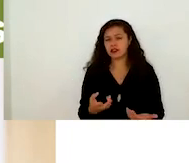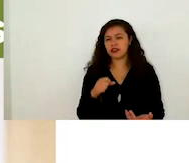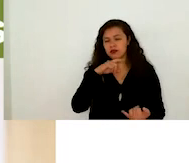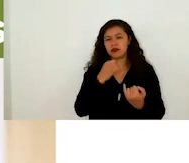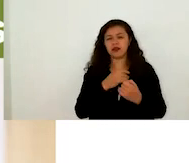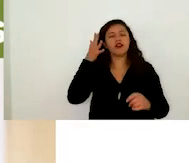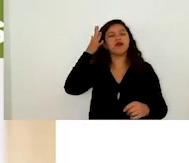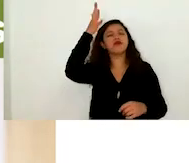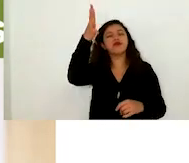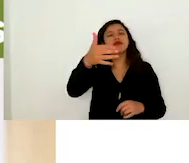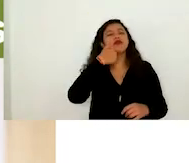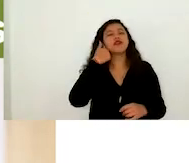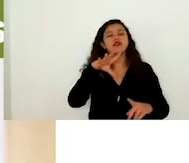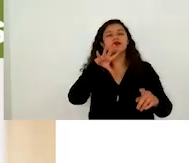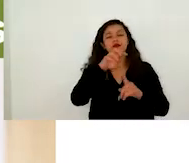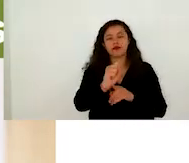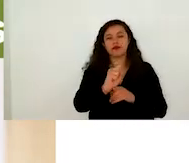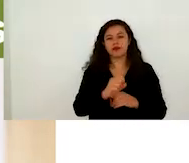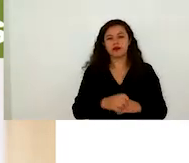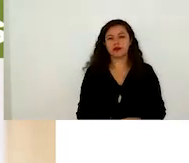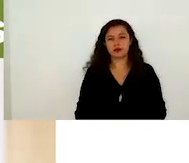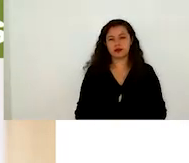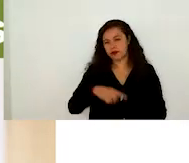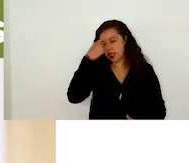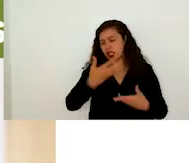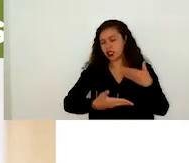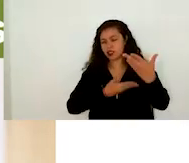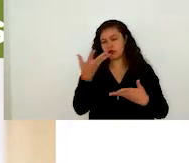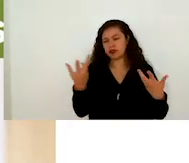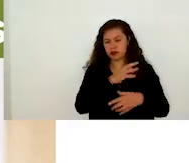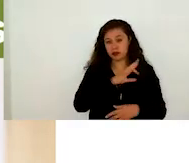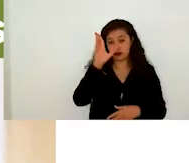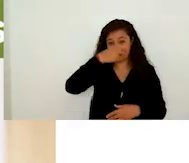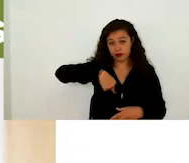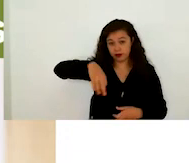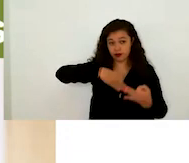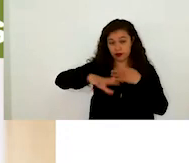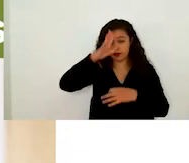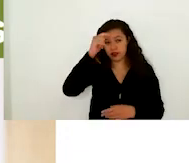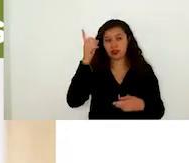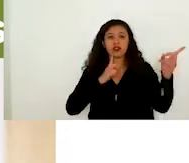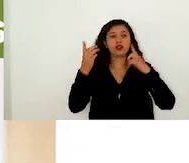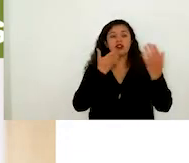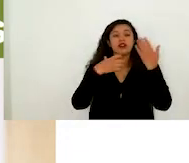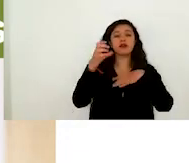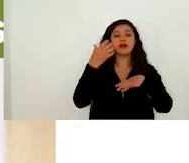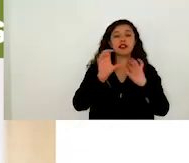que se tiene para el servicio estamos de acuerdo dudas comentarios